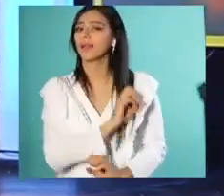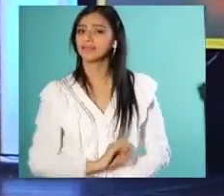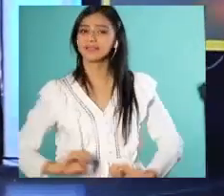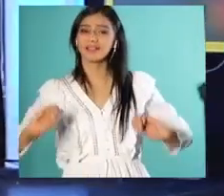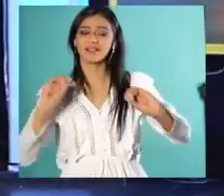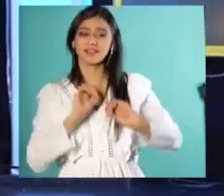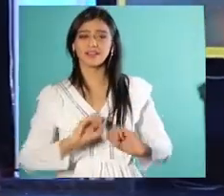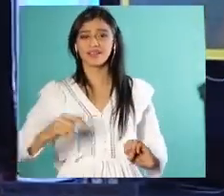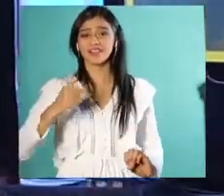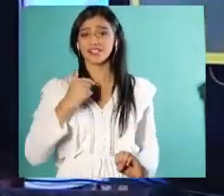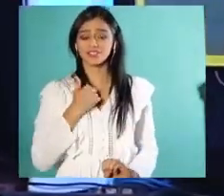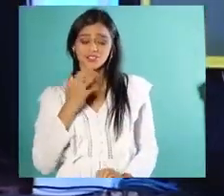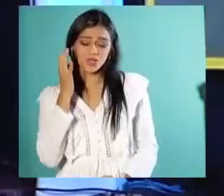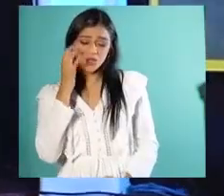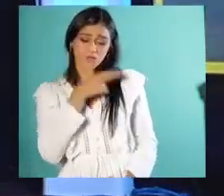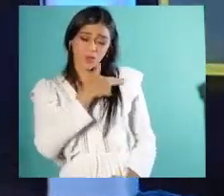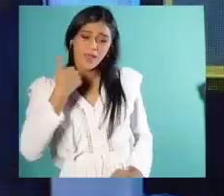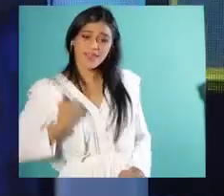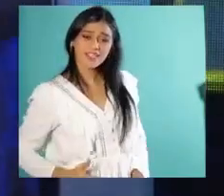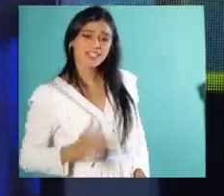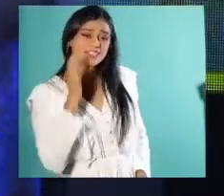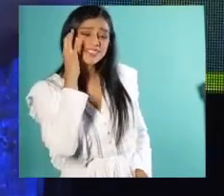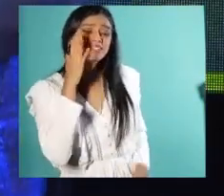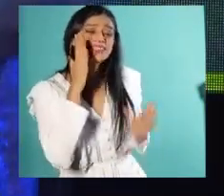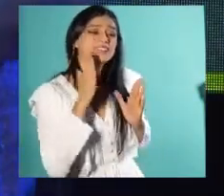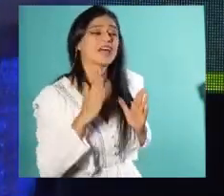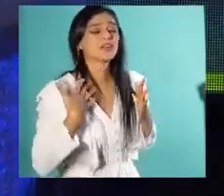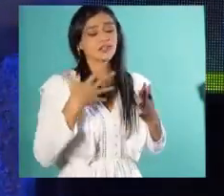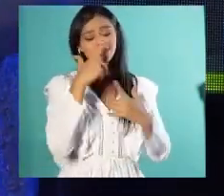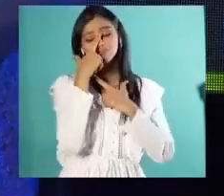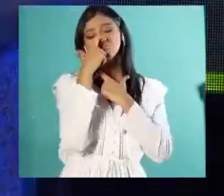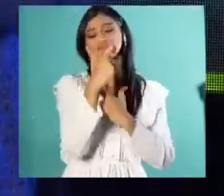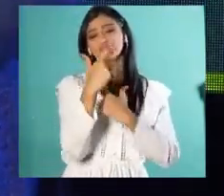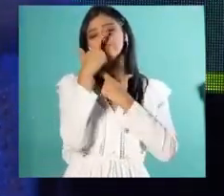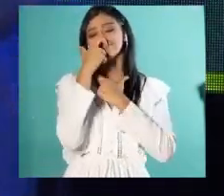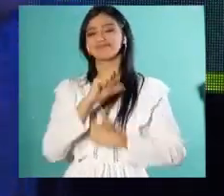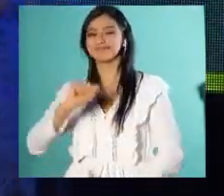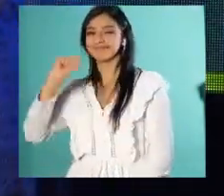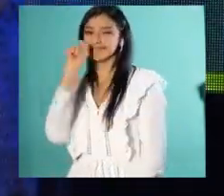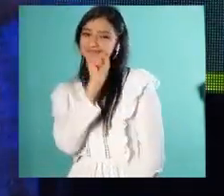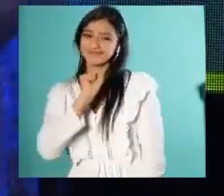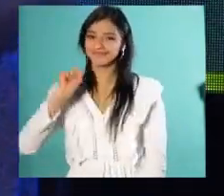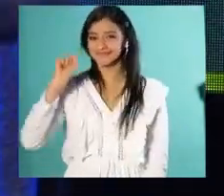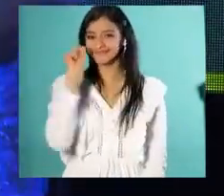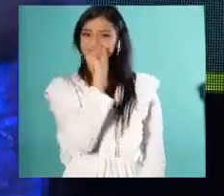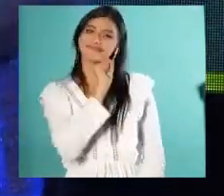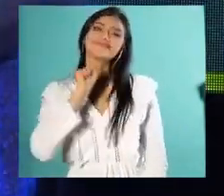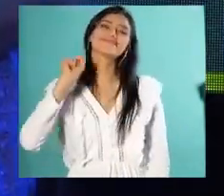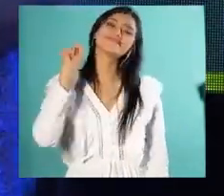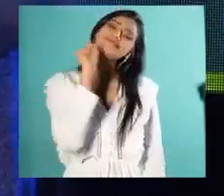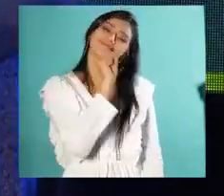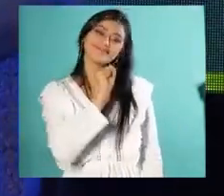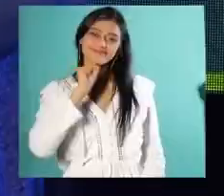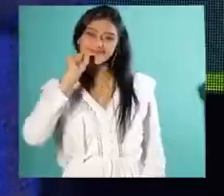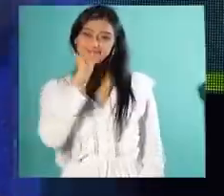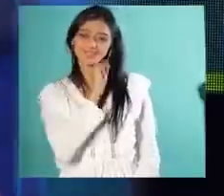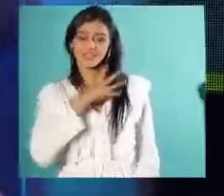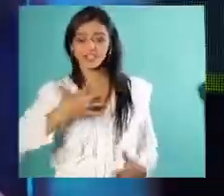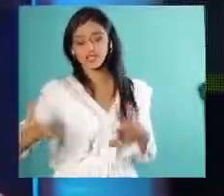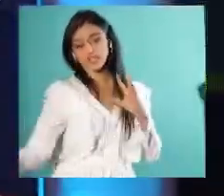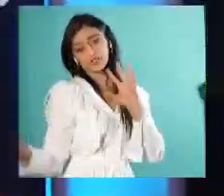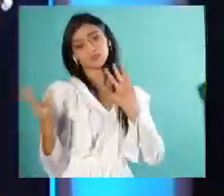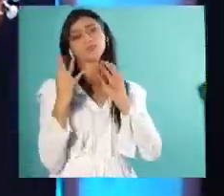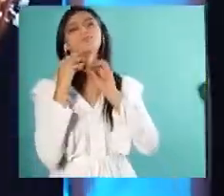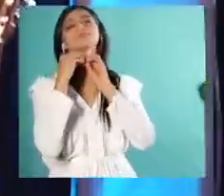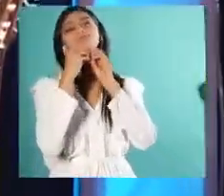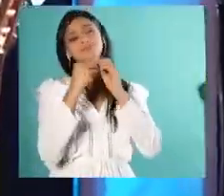tú. Yo de esa chinita estoy enamorado. Aquí yo le canto mientras suena mi tumbao. Dame